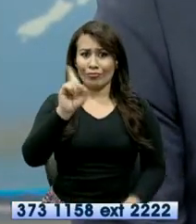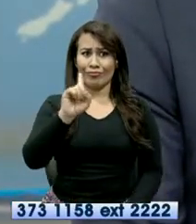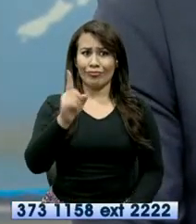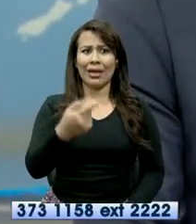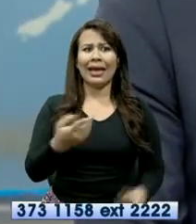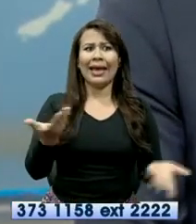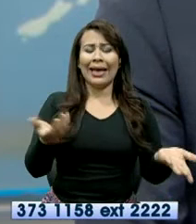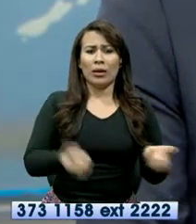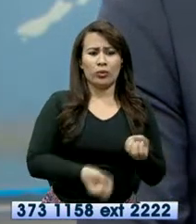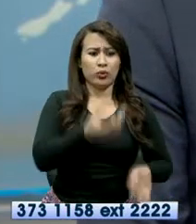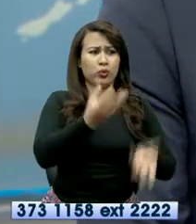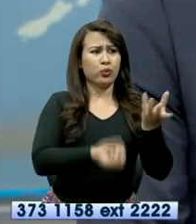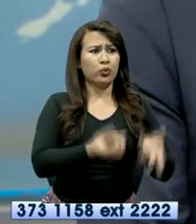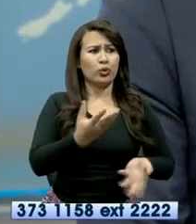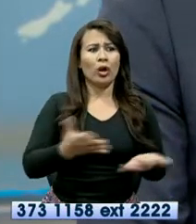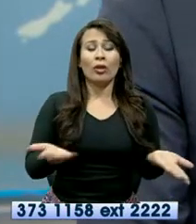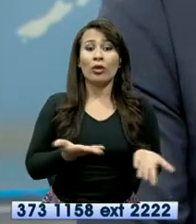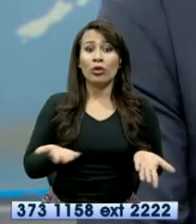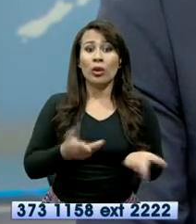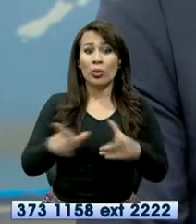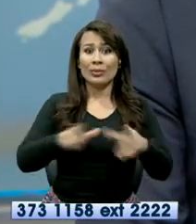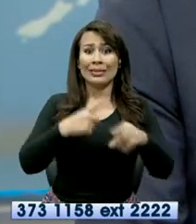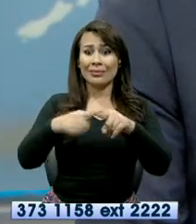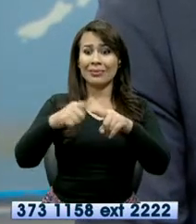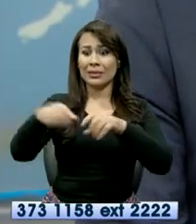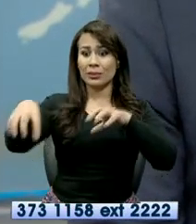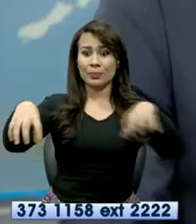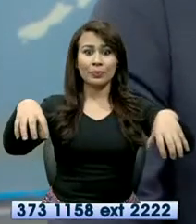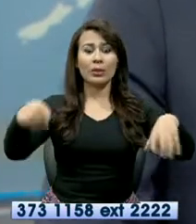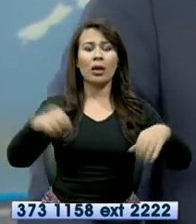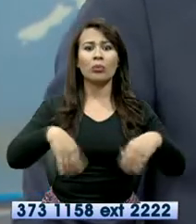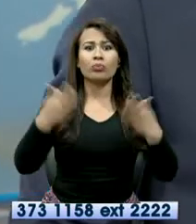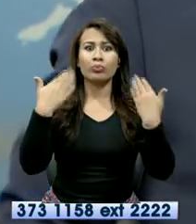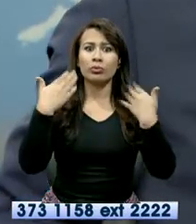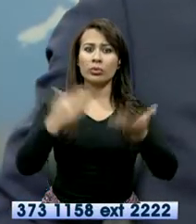siniestros que se suscitaron en distintos puntos de Guayaquil.